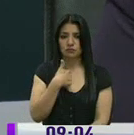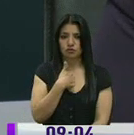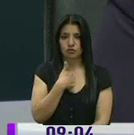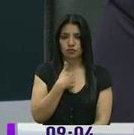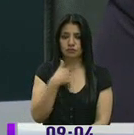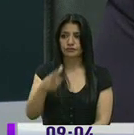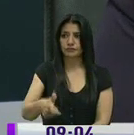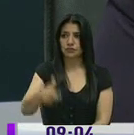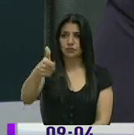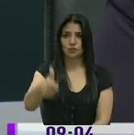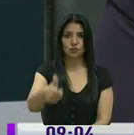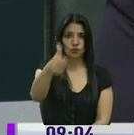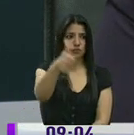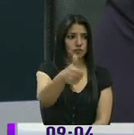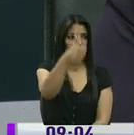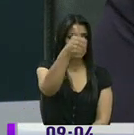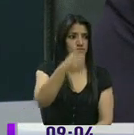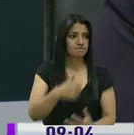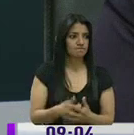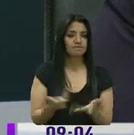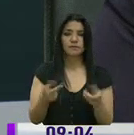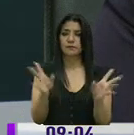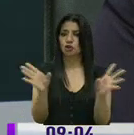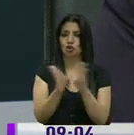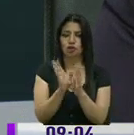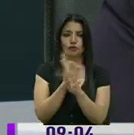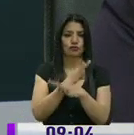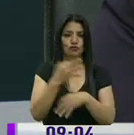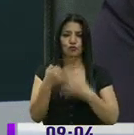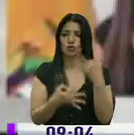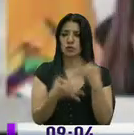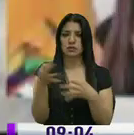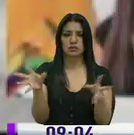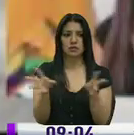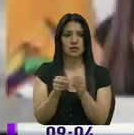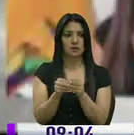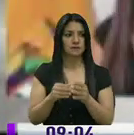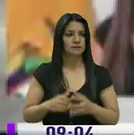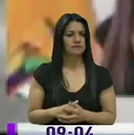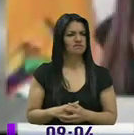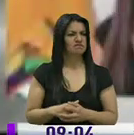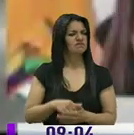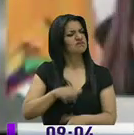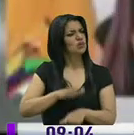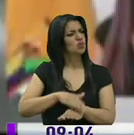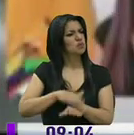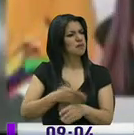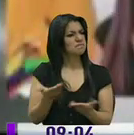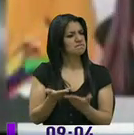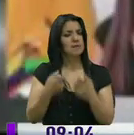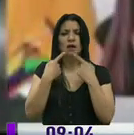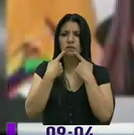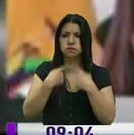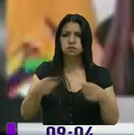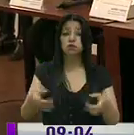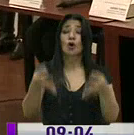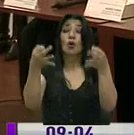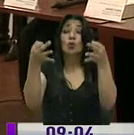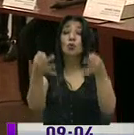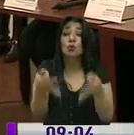autoridades y de la función judicial en su conjunto las presuntas acusaciones se difundieron coincidencialmente